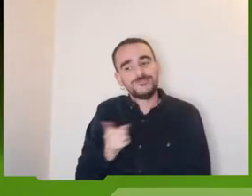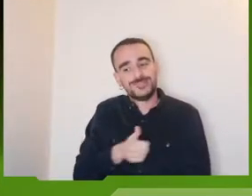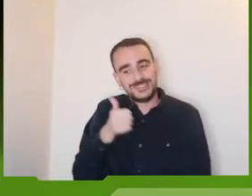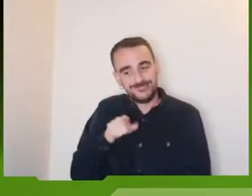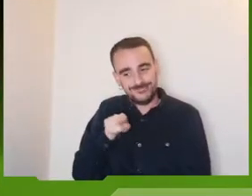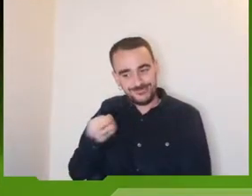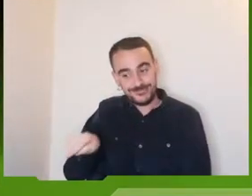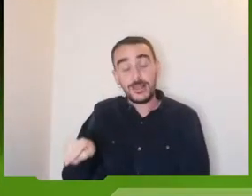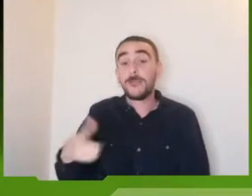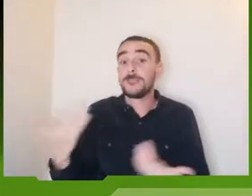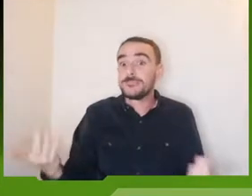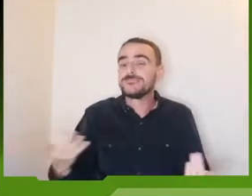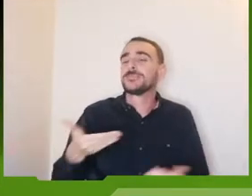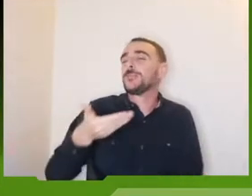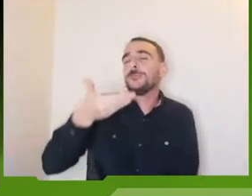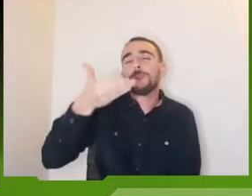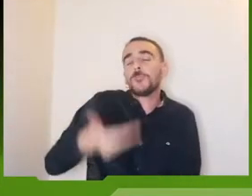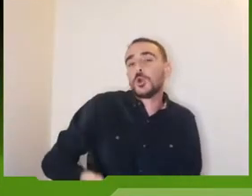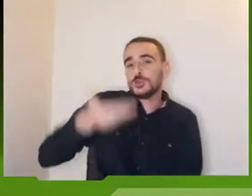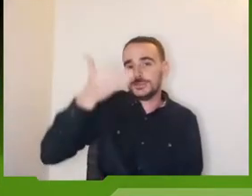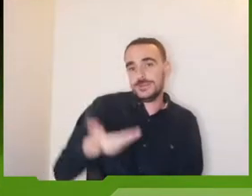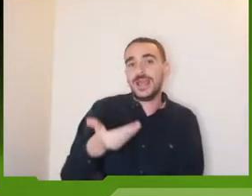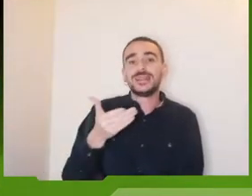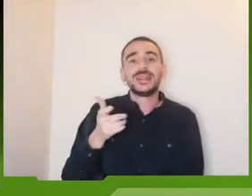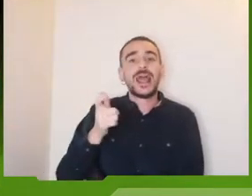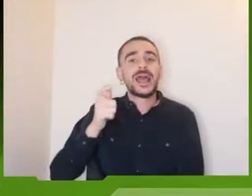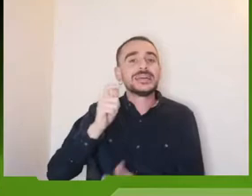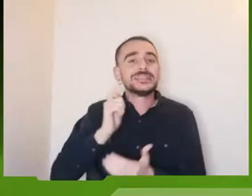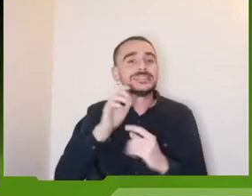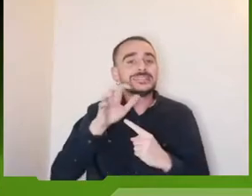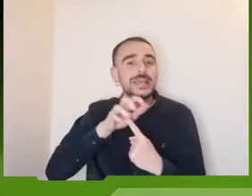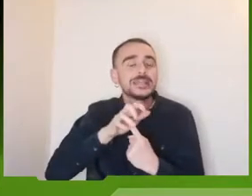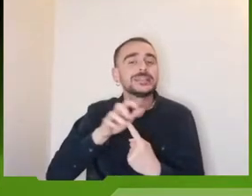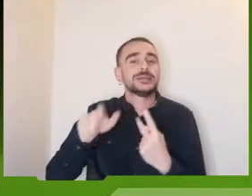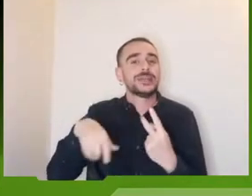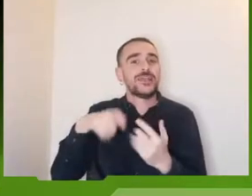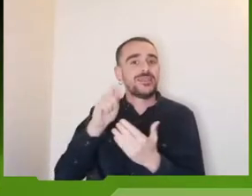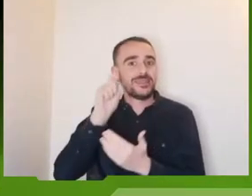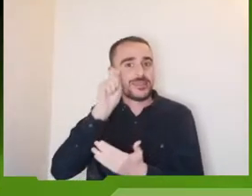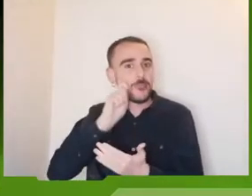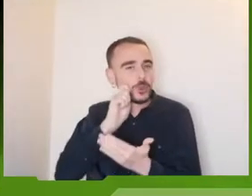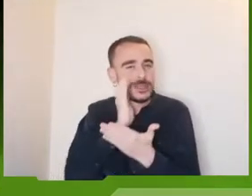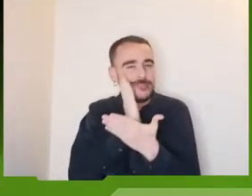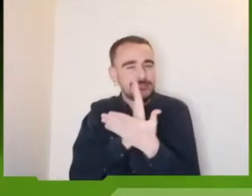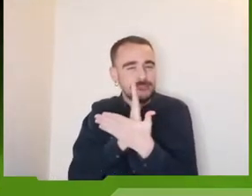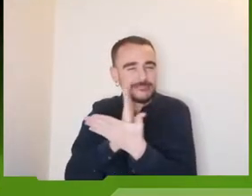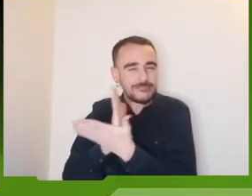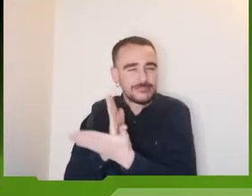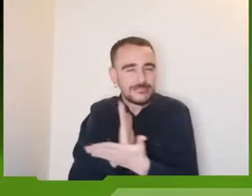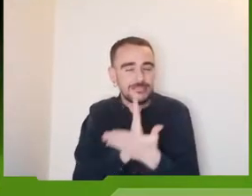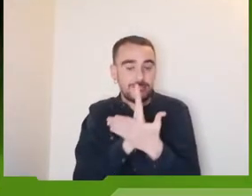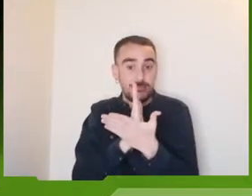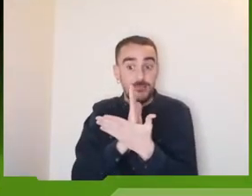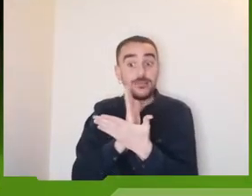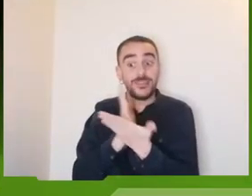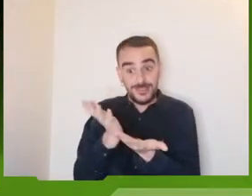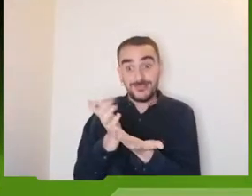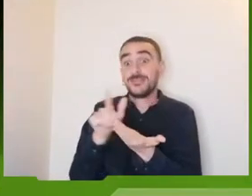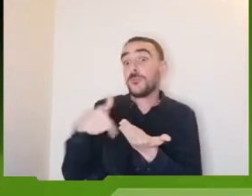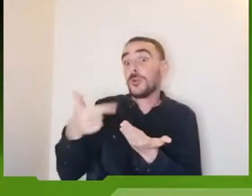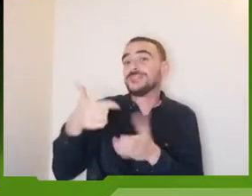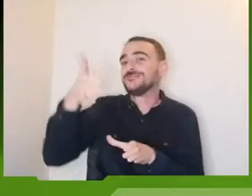muy pequeñito, para que sin triturar la masa tenga la textura que debe tener.